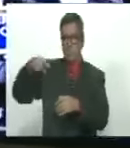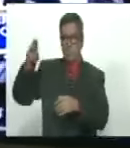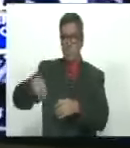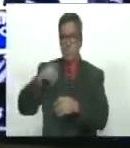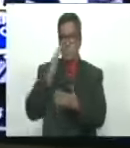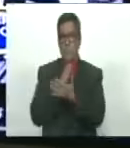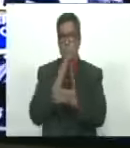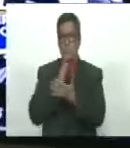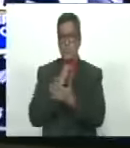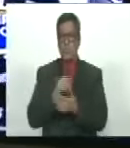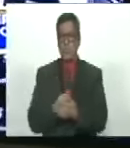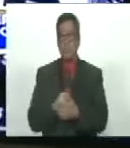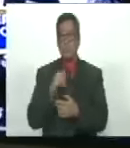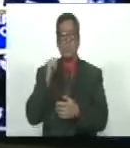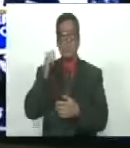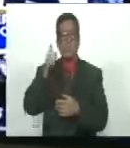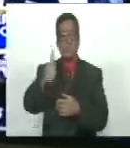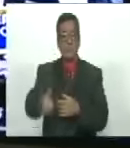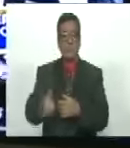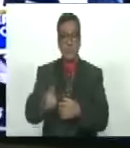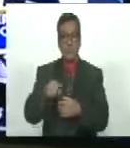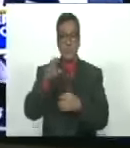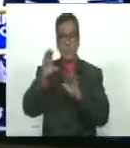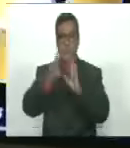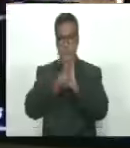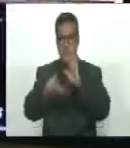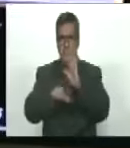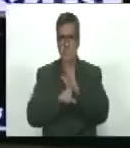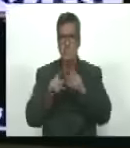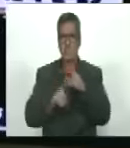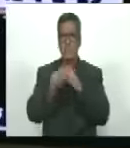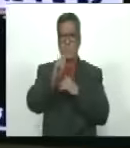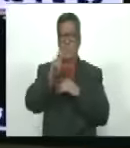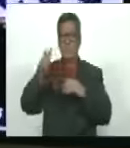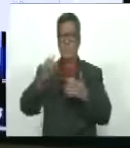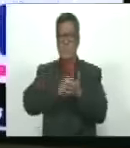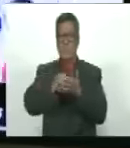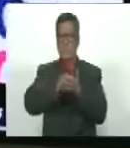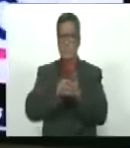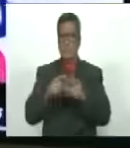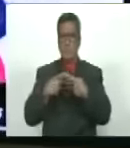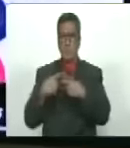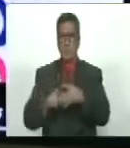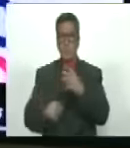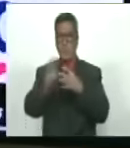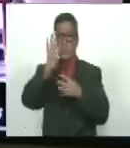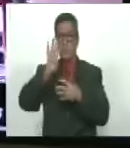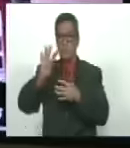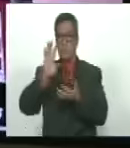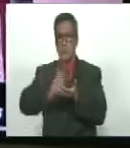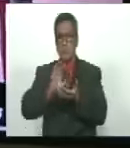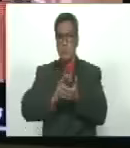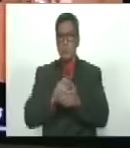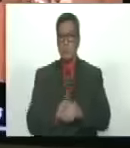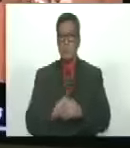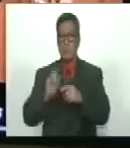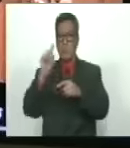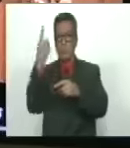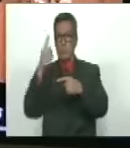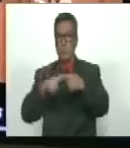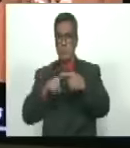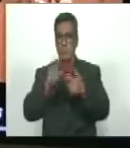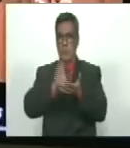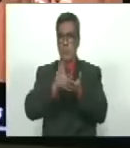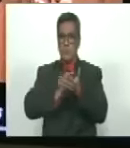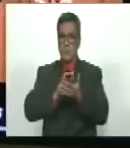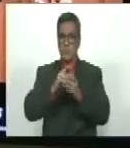para siempre. El proyecto de ley orgánica está compuesto de 22 artículos distribuidos en 4 capítulos. El primer capítulo,